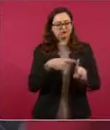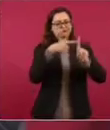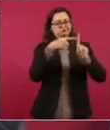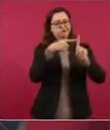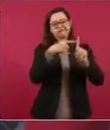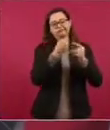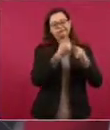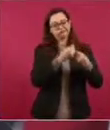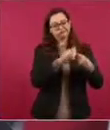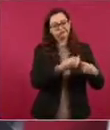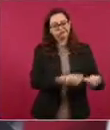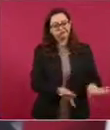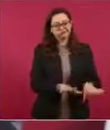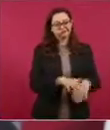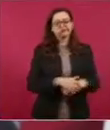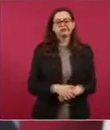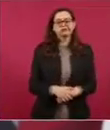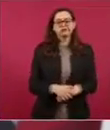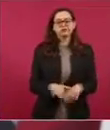para la trova,